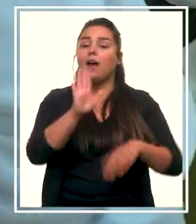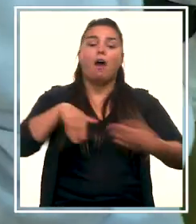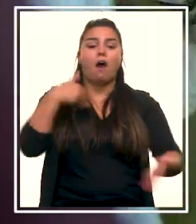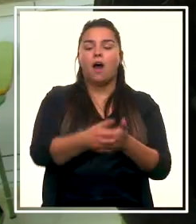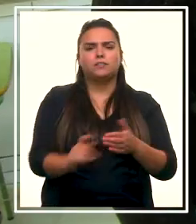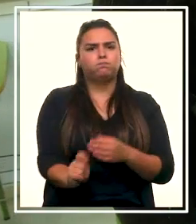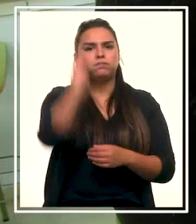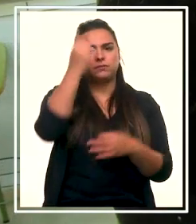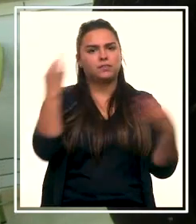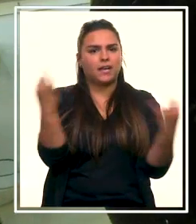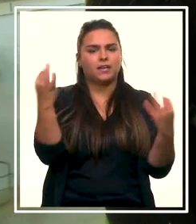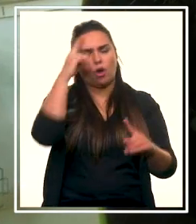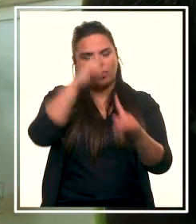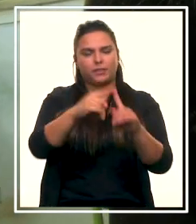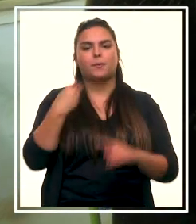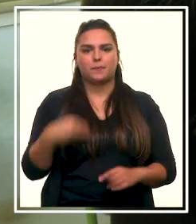alcanzar este ansiado objetivo.